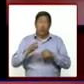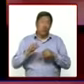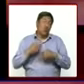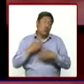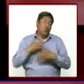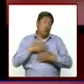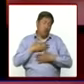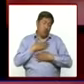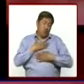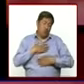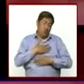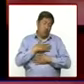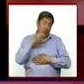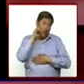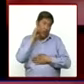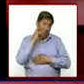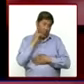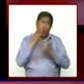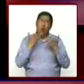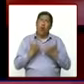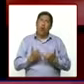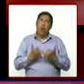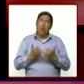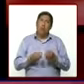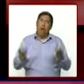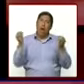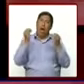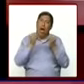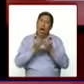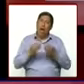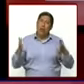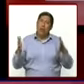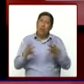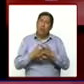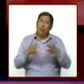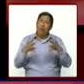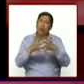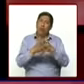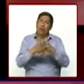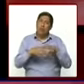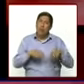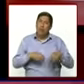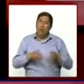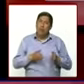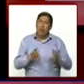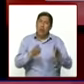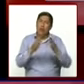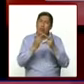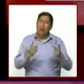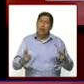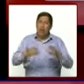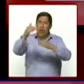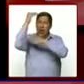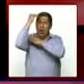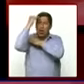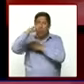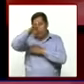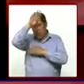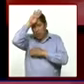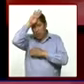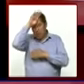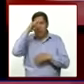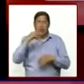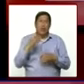Evo Morales. Se ha registrado esta jornada nuevos puntos de bloqueo en la carretera Potosí, Santa Cruz y Beni. El transporte está en